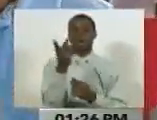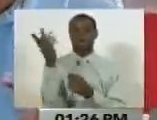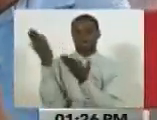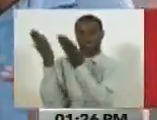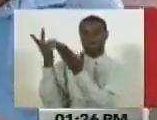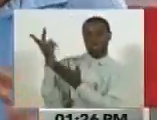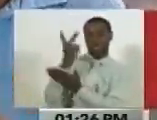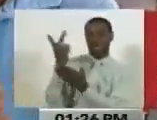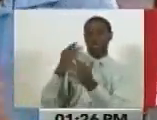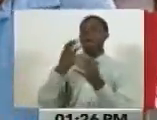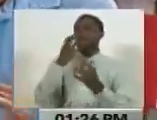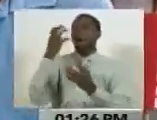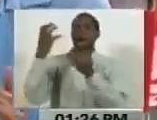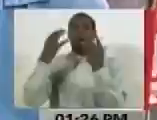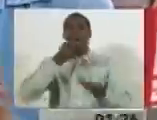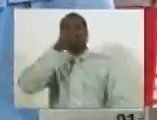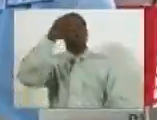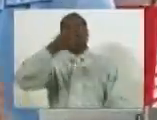de las aulas